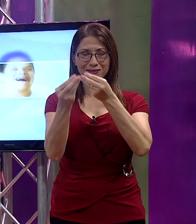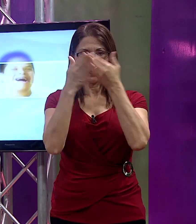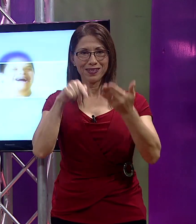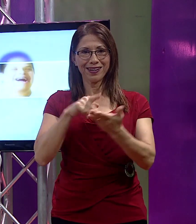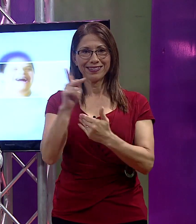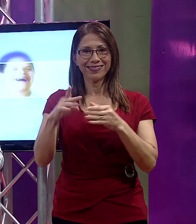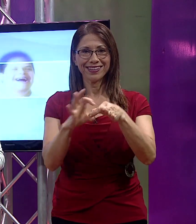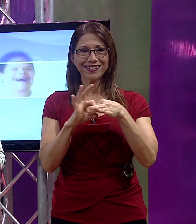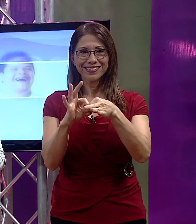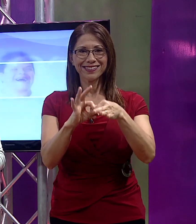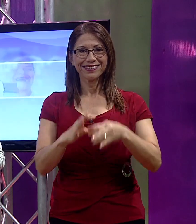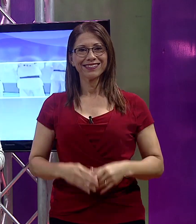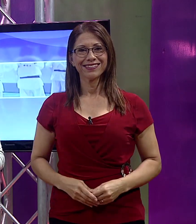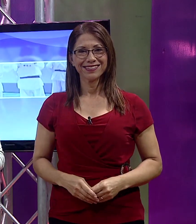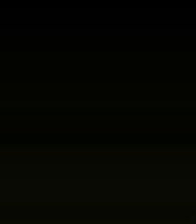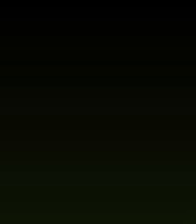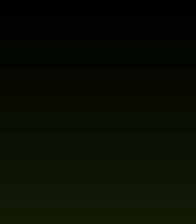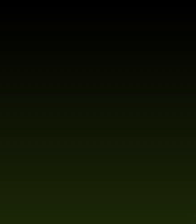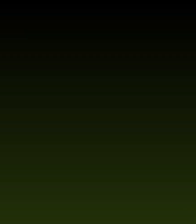Acá en Nexos